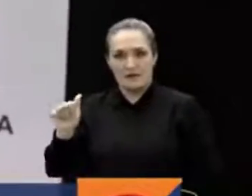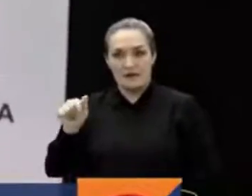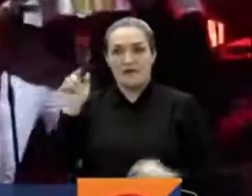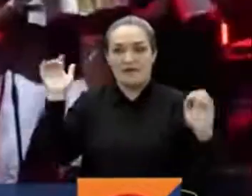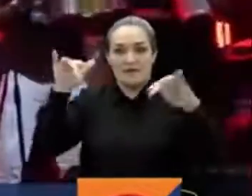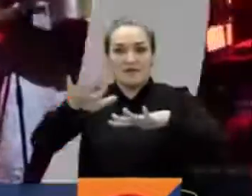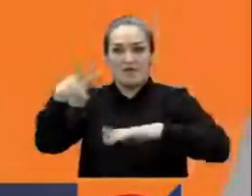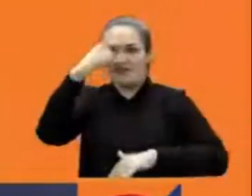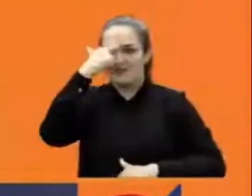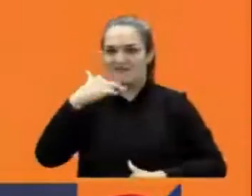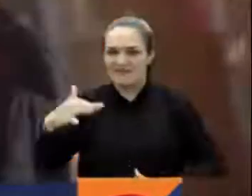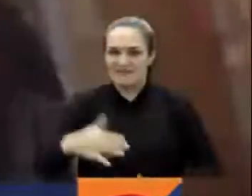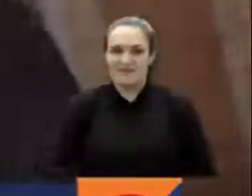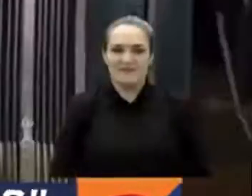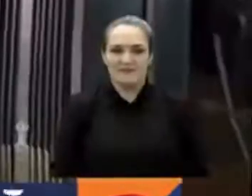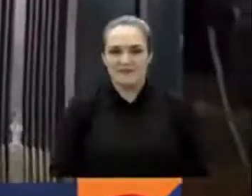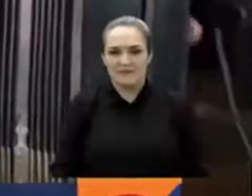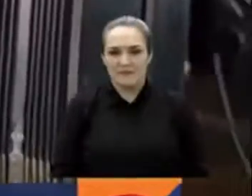Camellón.